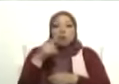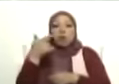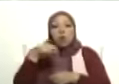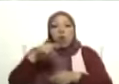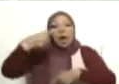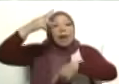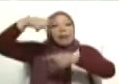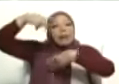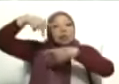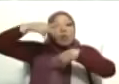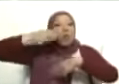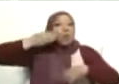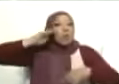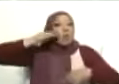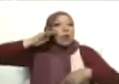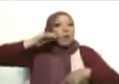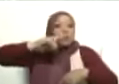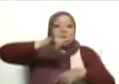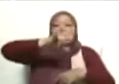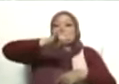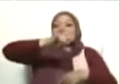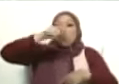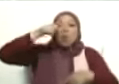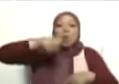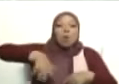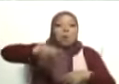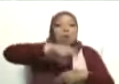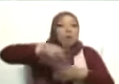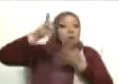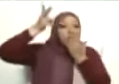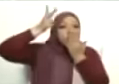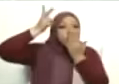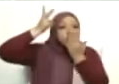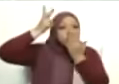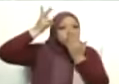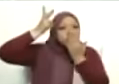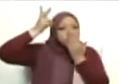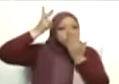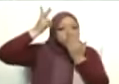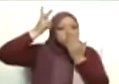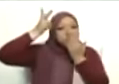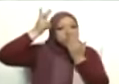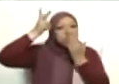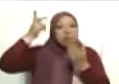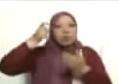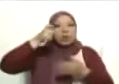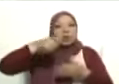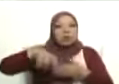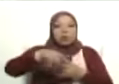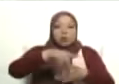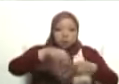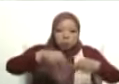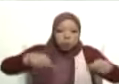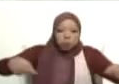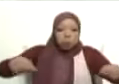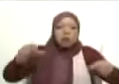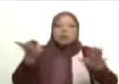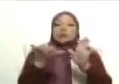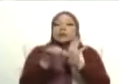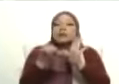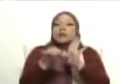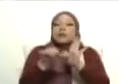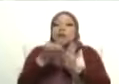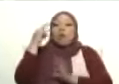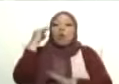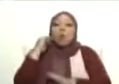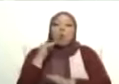sociales de los pueblos originarios allá en el territorio Esequibo,